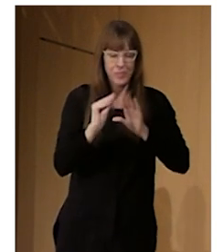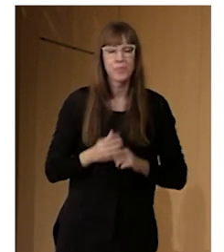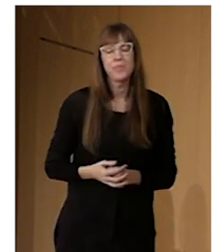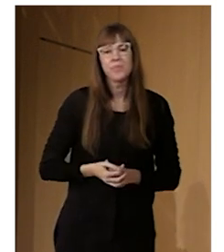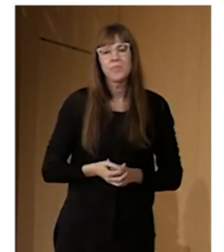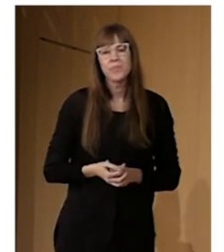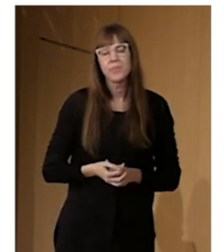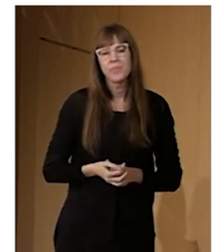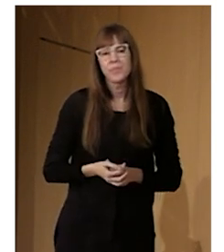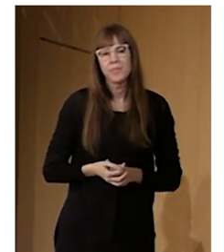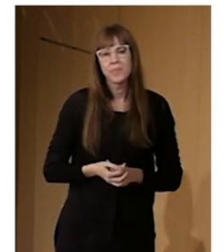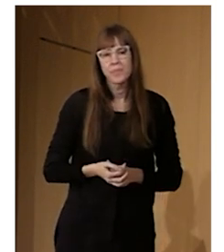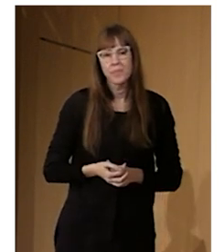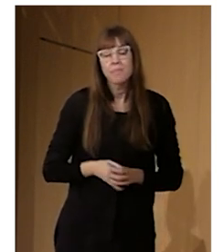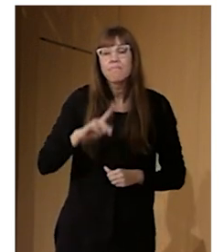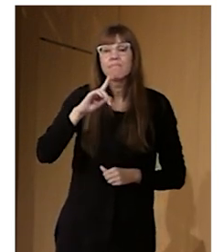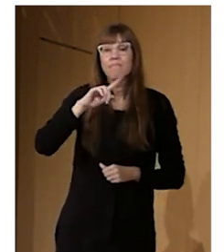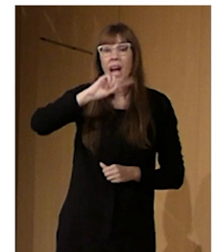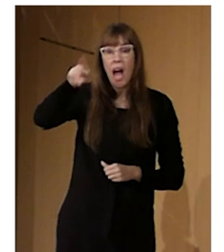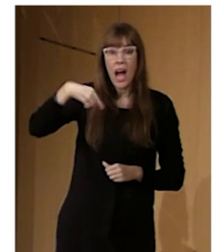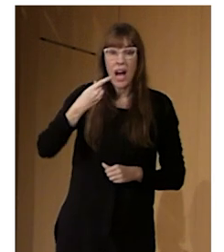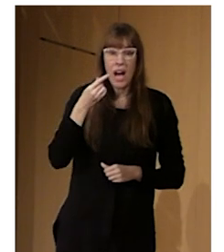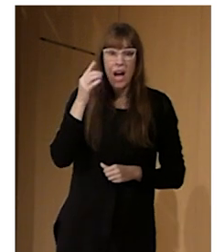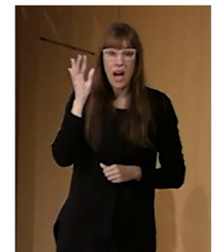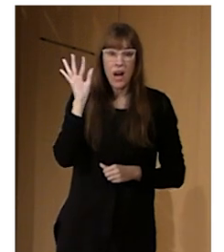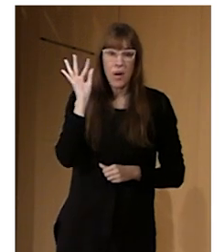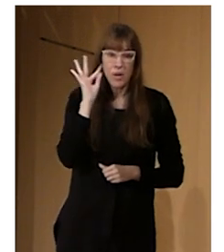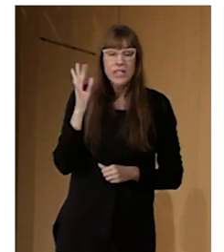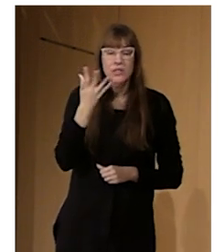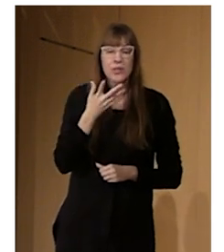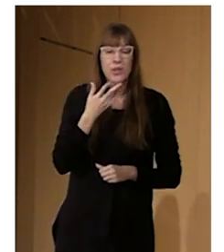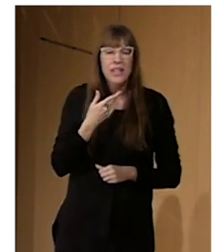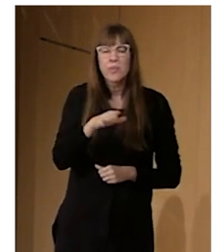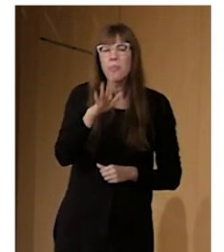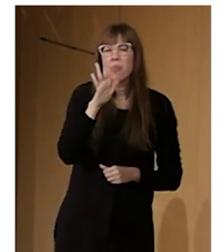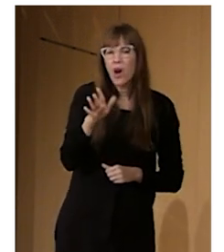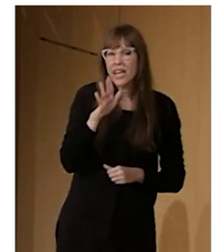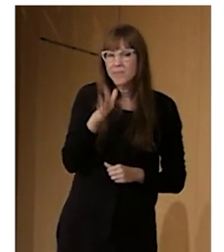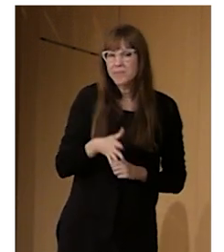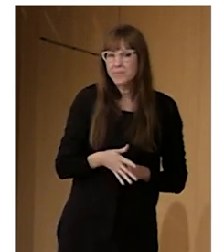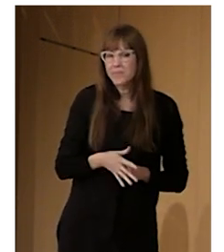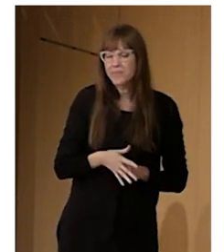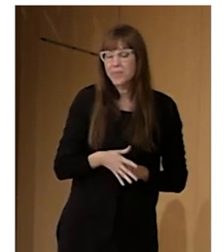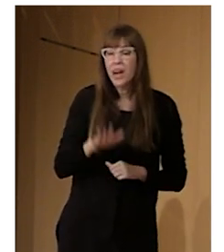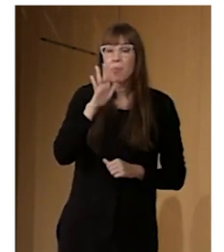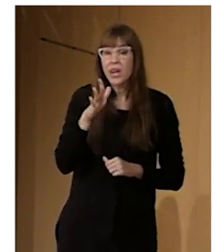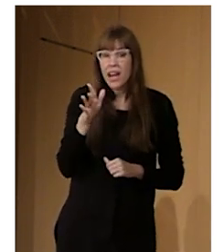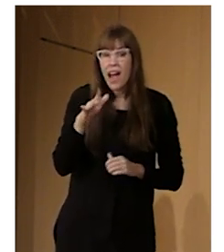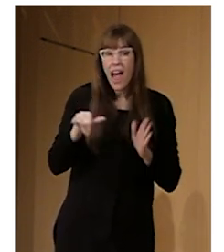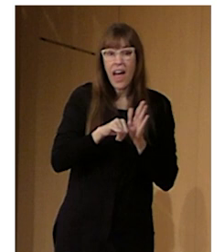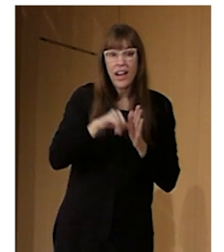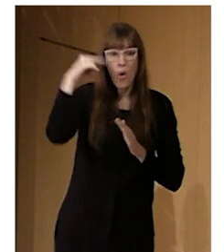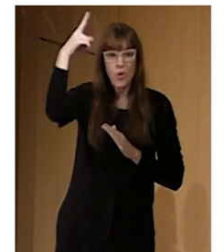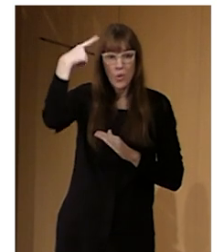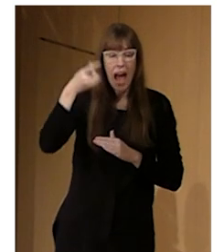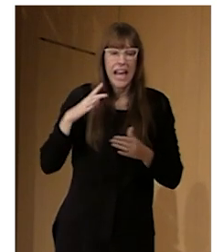prácticos eh muchos muchas de vosotras nos así nos conocéis eem acerca cultura y a propa cultura